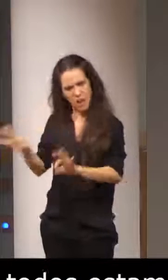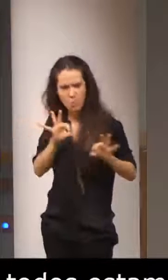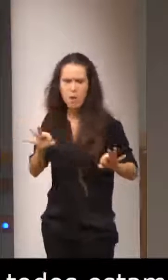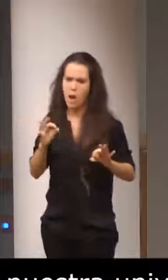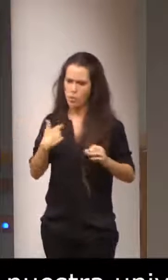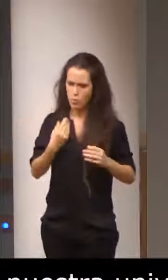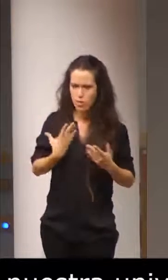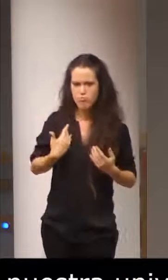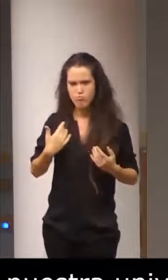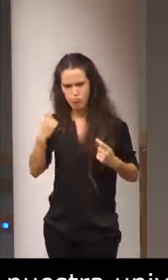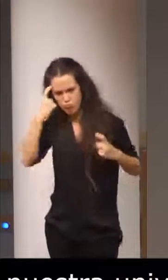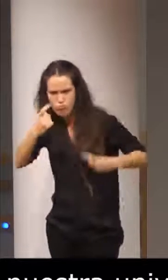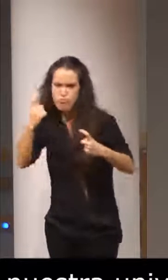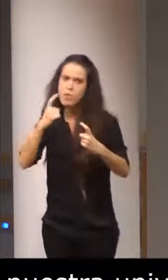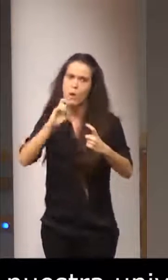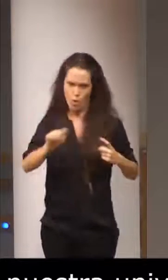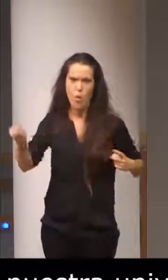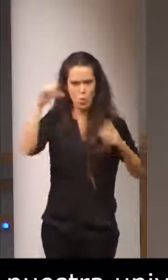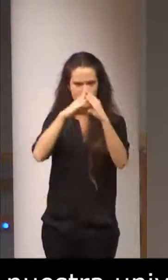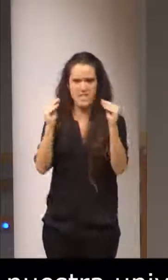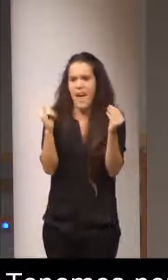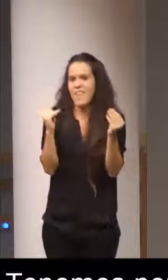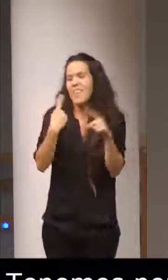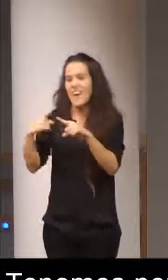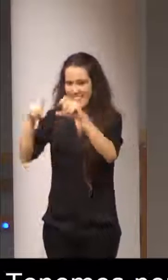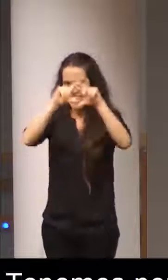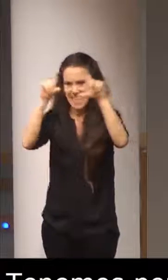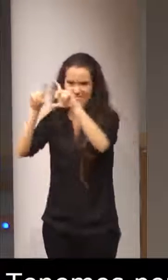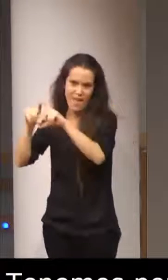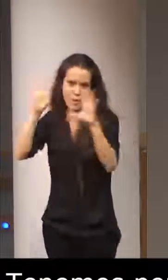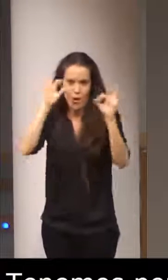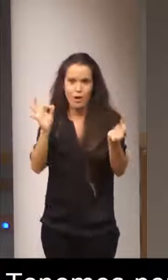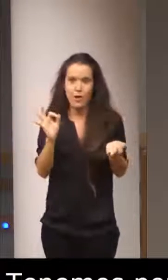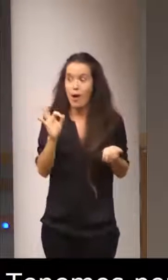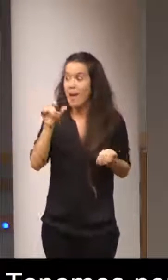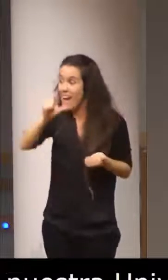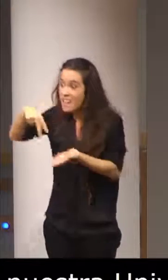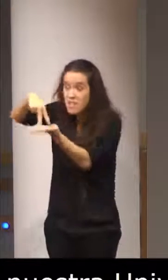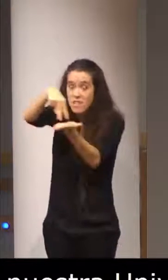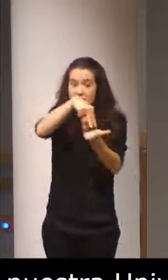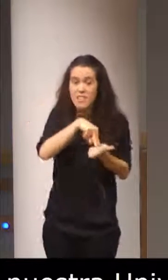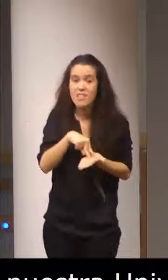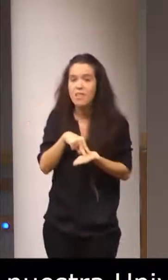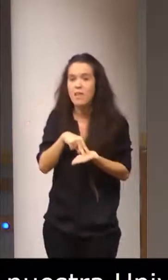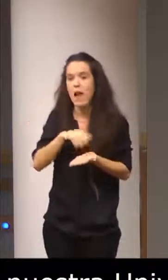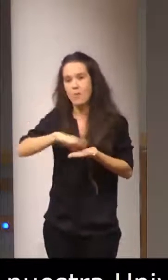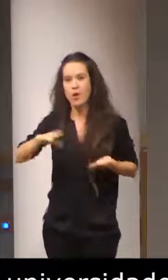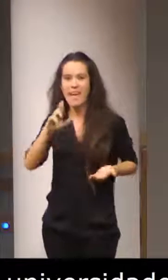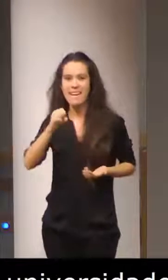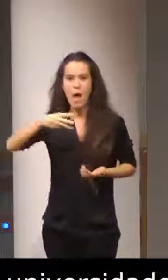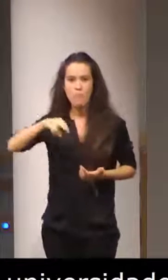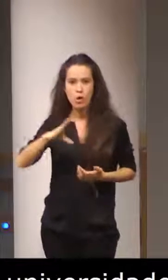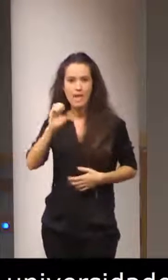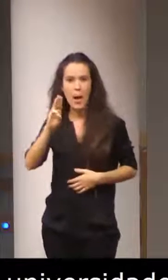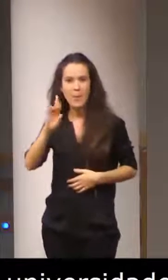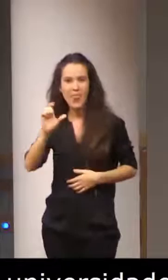y hay otras universidades que también lo están y hay entidades porque aparte de los que están hoy aquí pues está Ramón Capdevila y hay otras